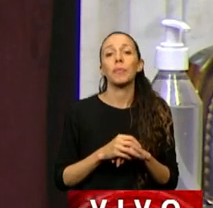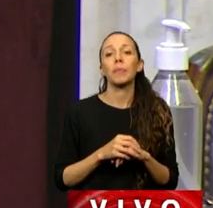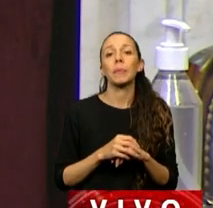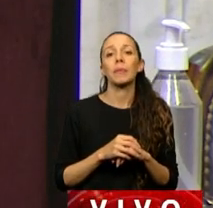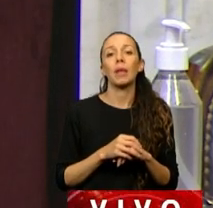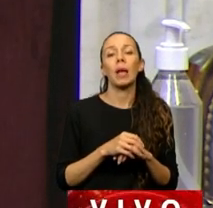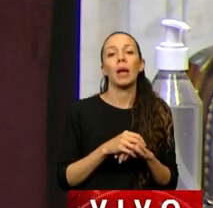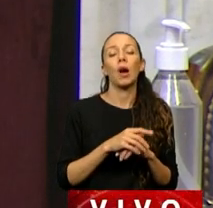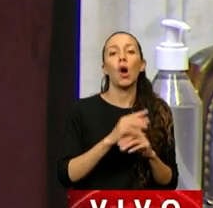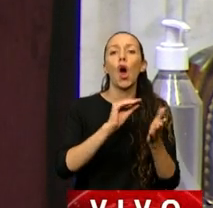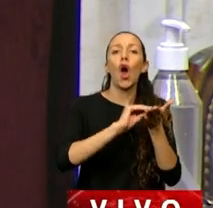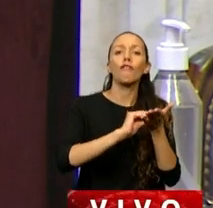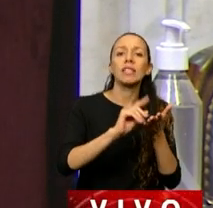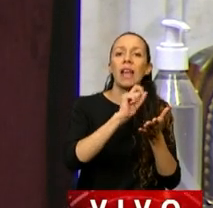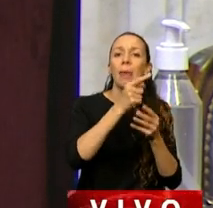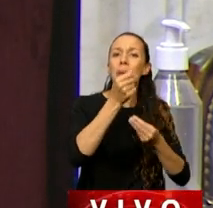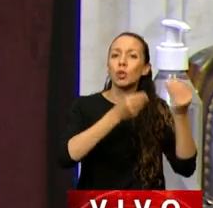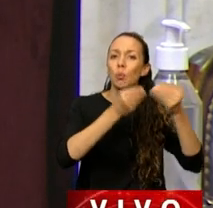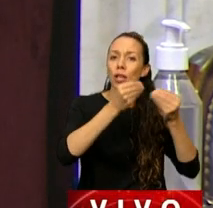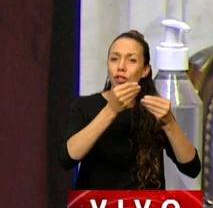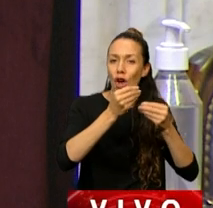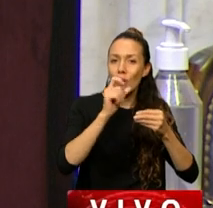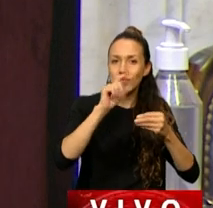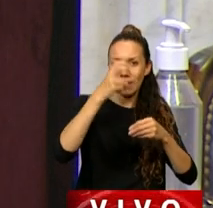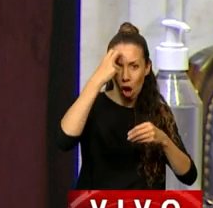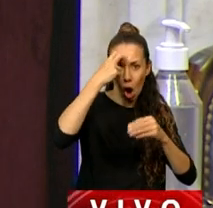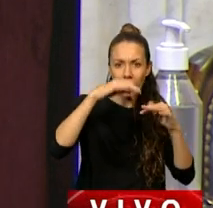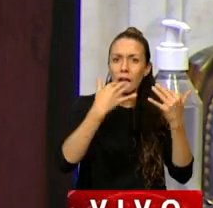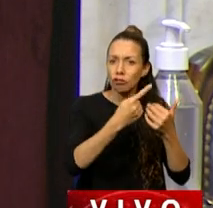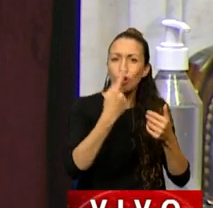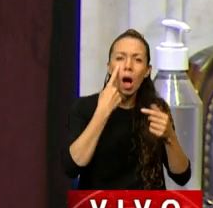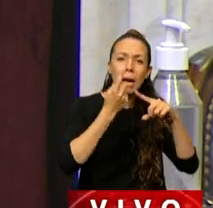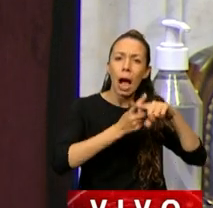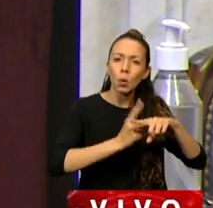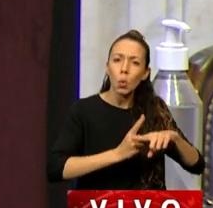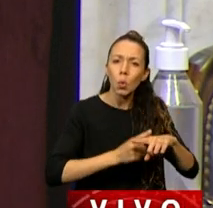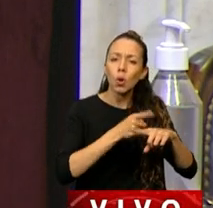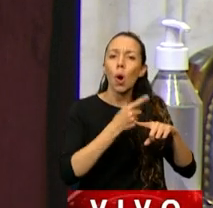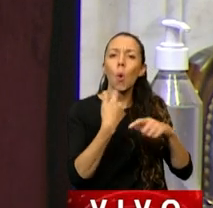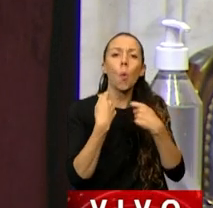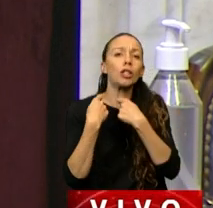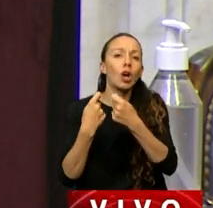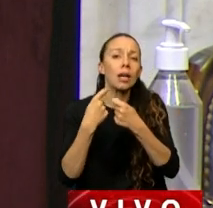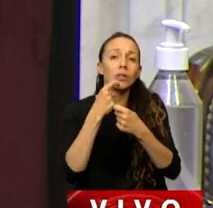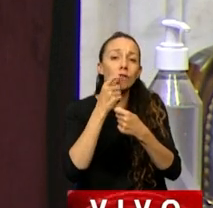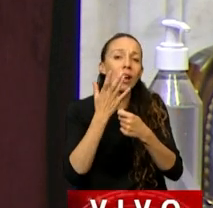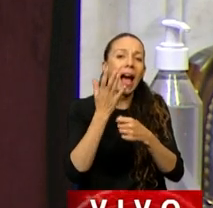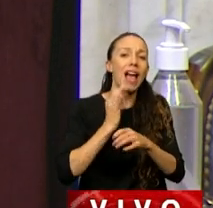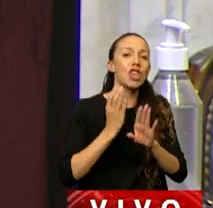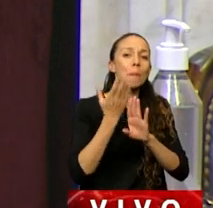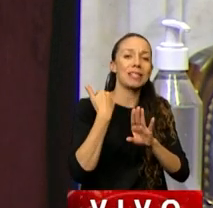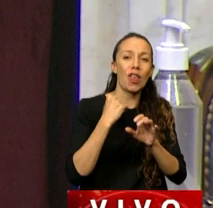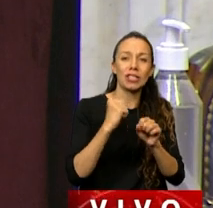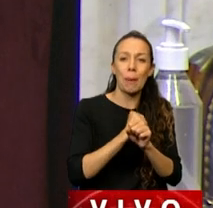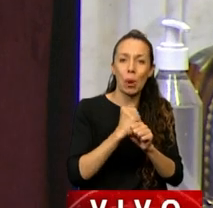de la Oficina de Presupuestos del Congreso que calculó el costo que tendría si se hubiera aprobado el año pasado para el 2022 y se